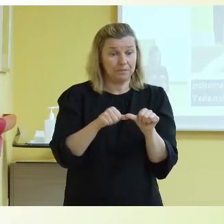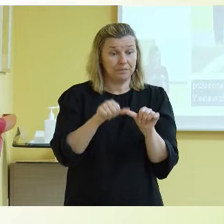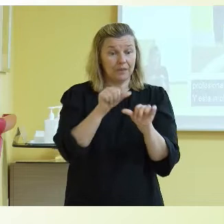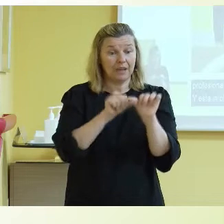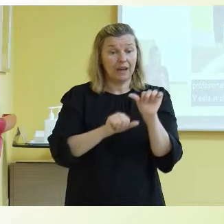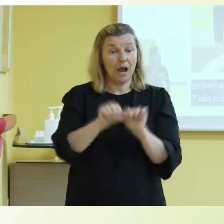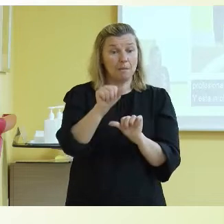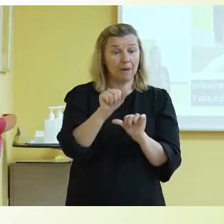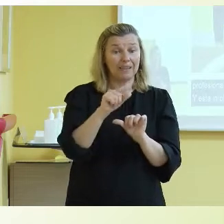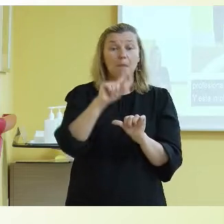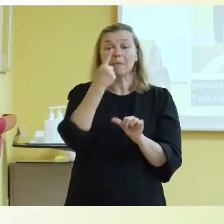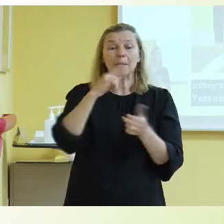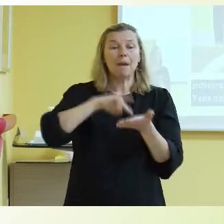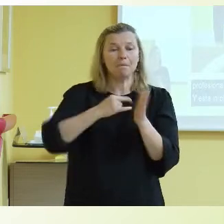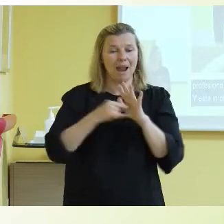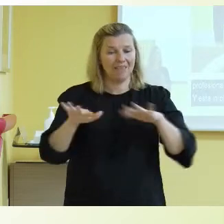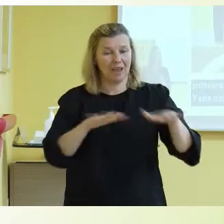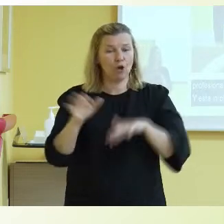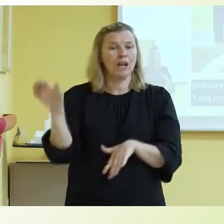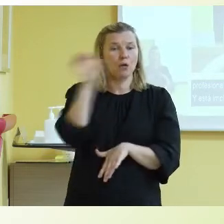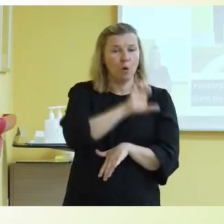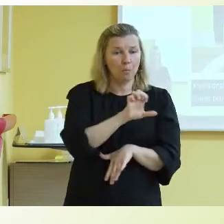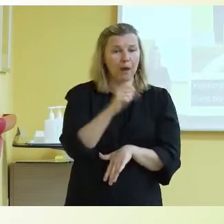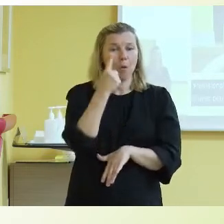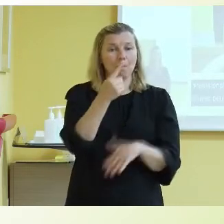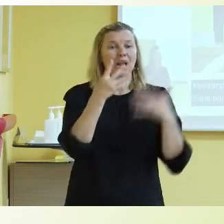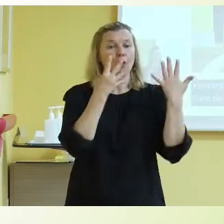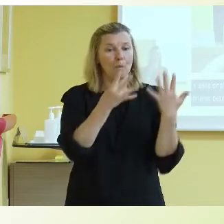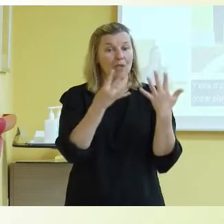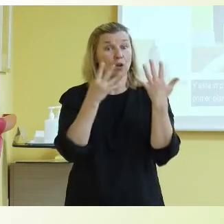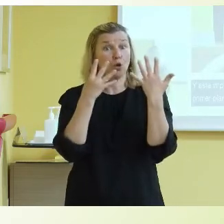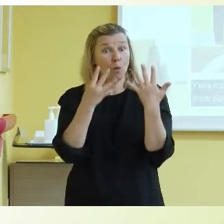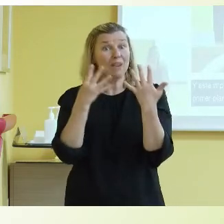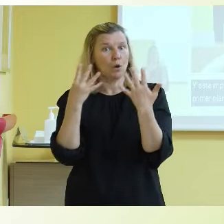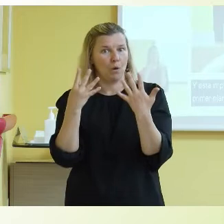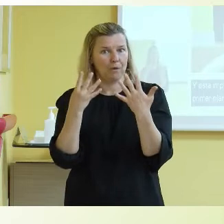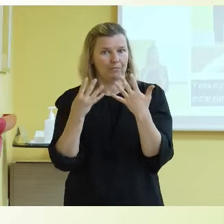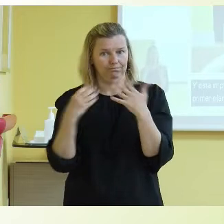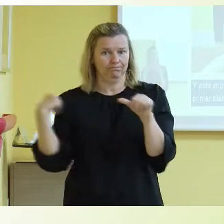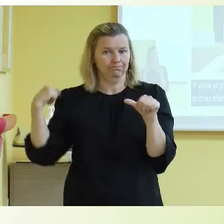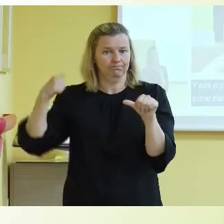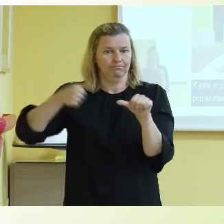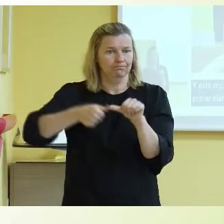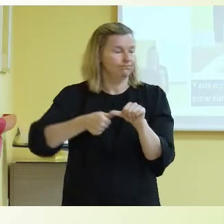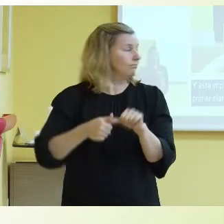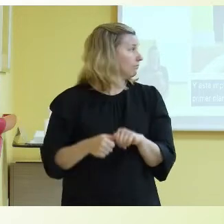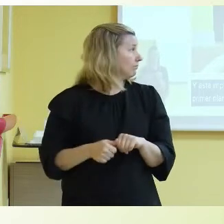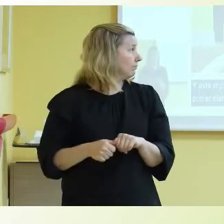plan de acción europeo del año 1999. Desde antes